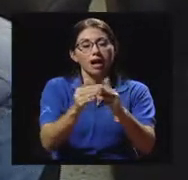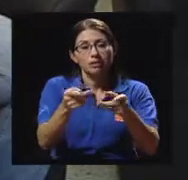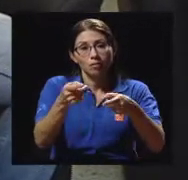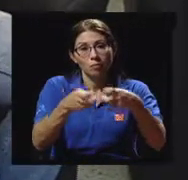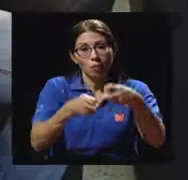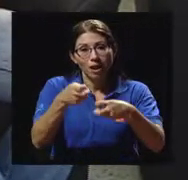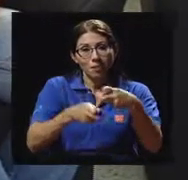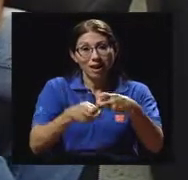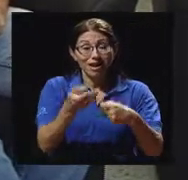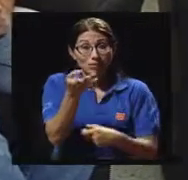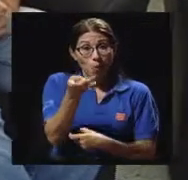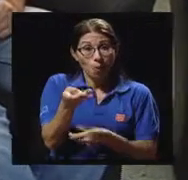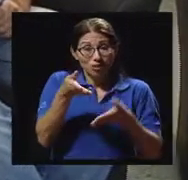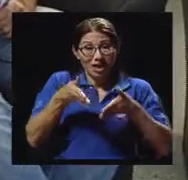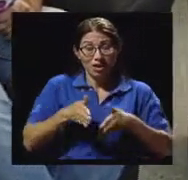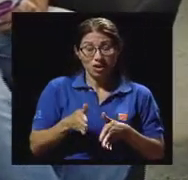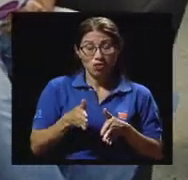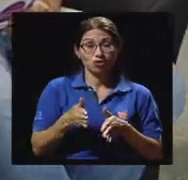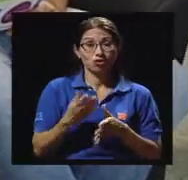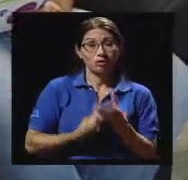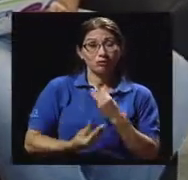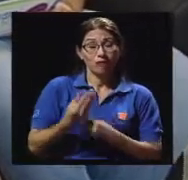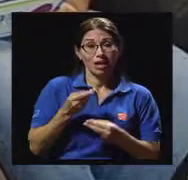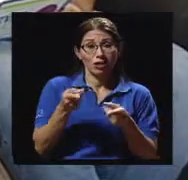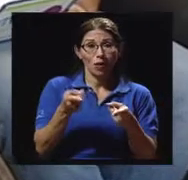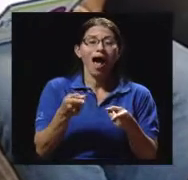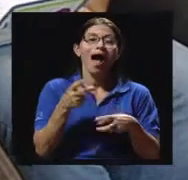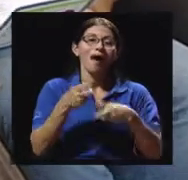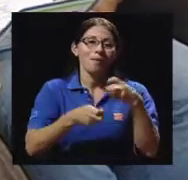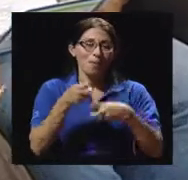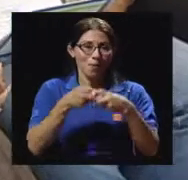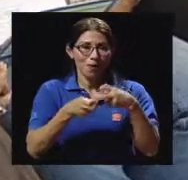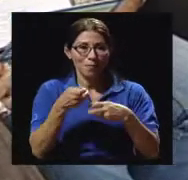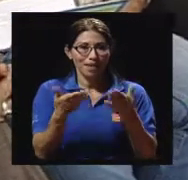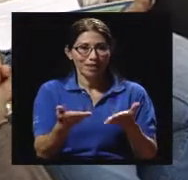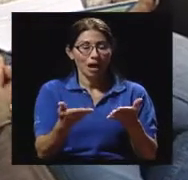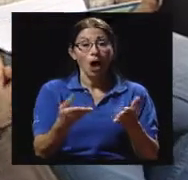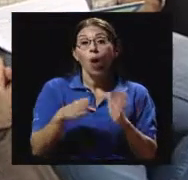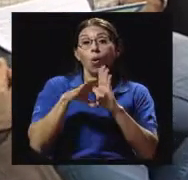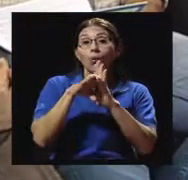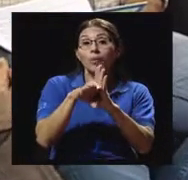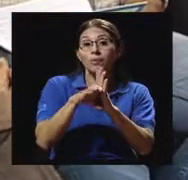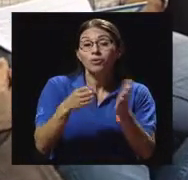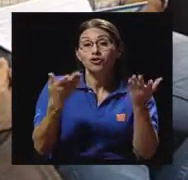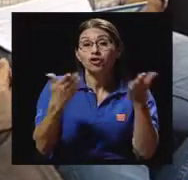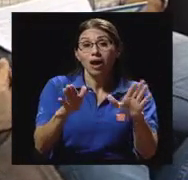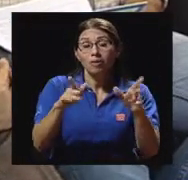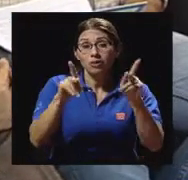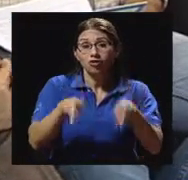hablando de consumo problemático. O si una persona ya comienza a sentir situaciones en su salud,